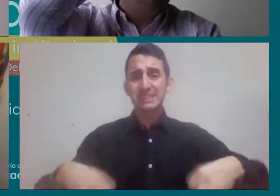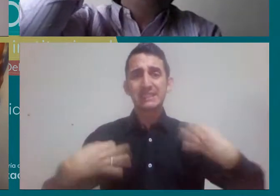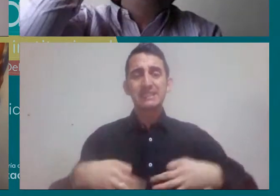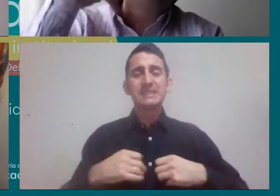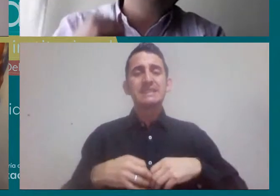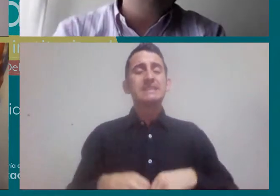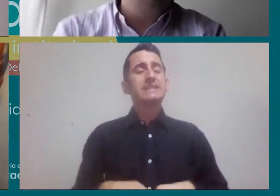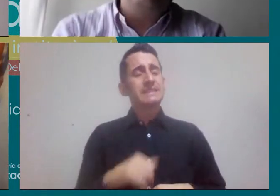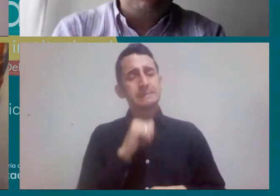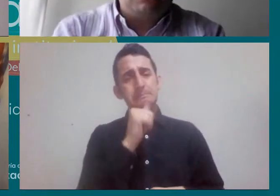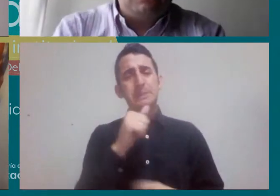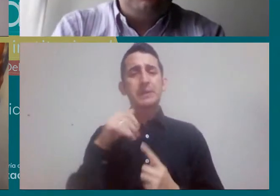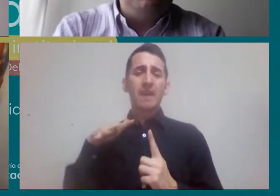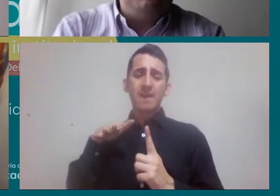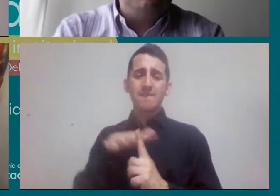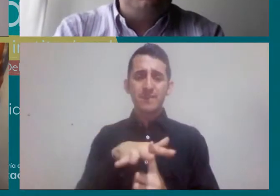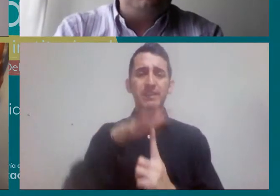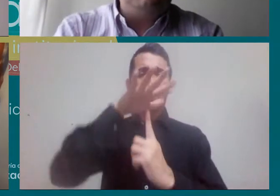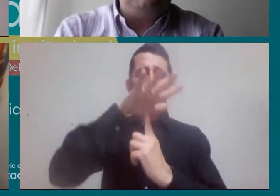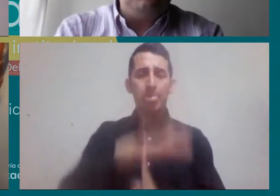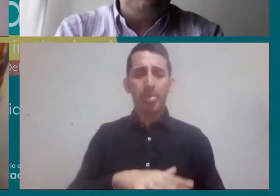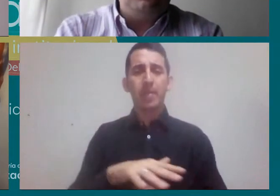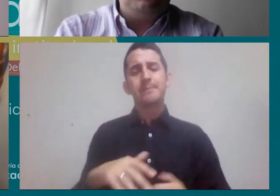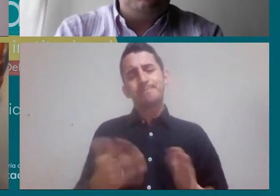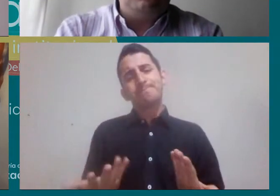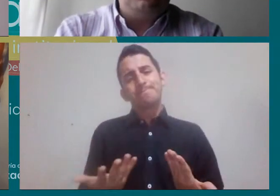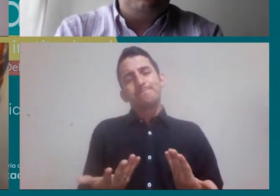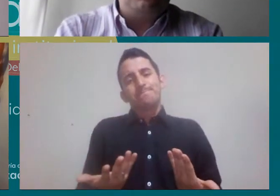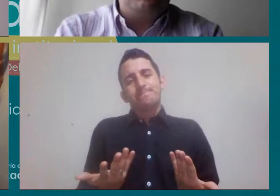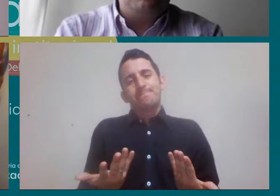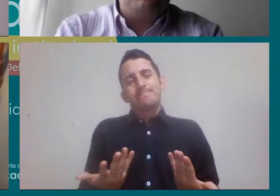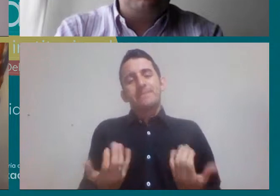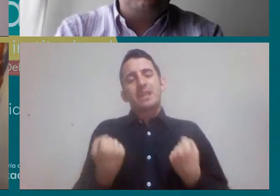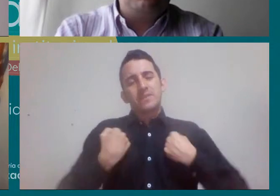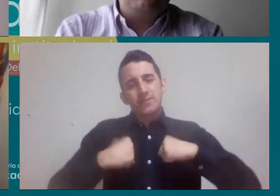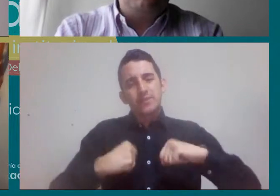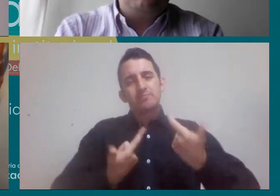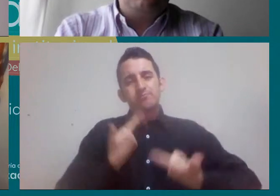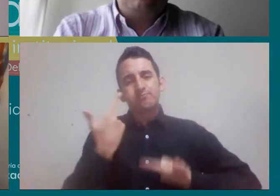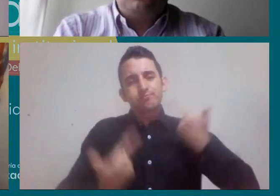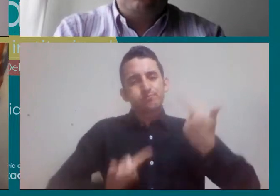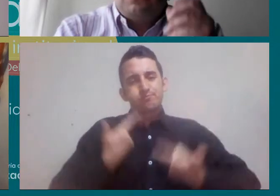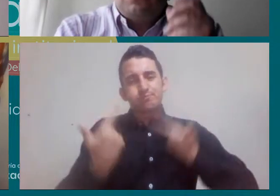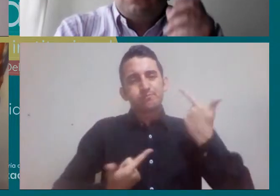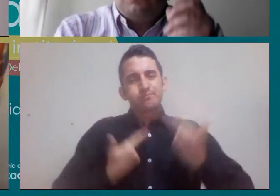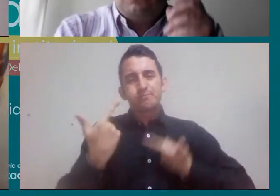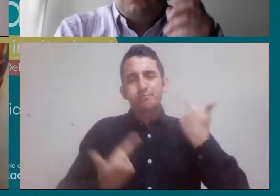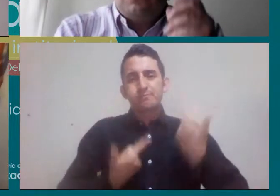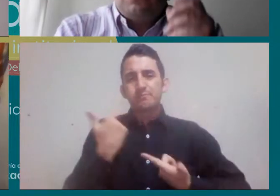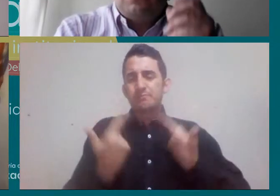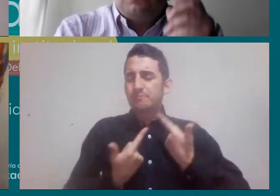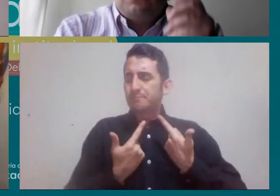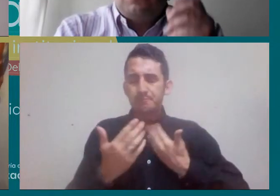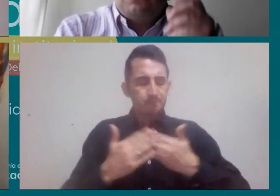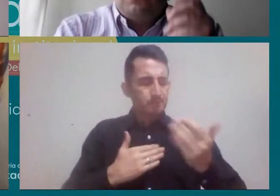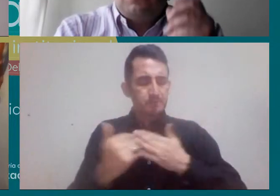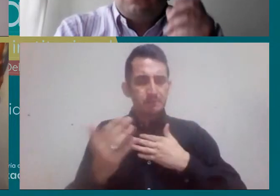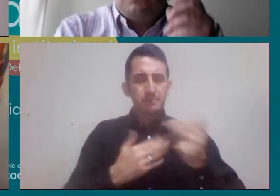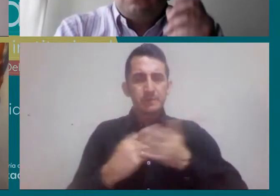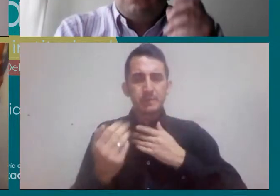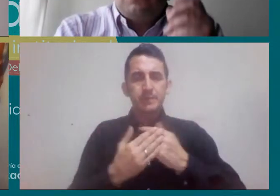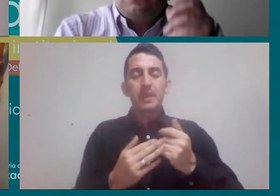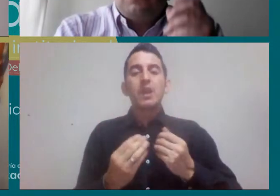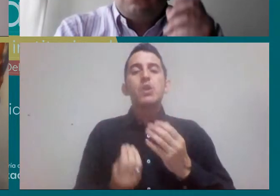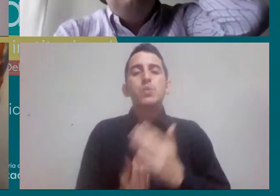le afecta sobremanera. Pero bueno, también intentando valorar como un momento de oportunidad para empezar a generar alguna